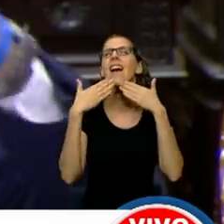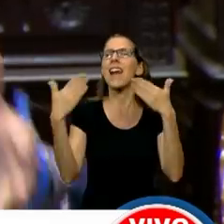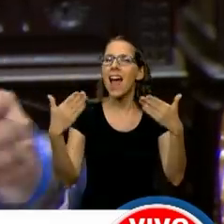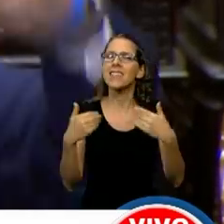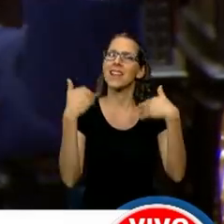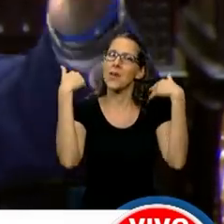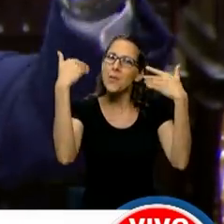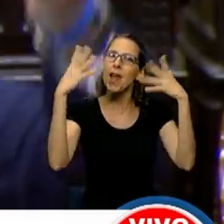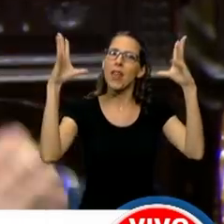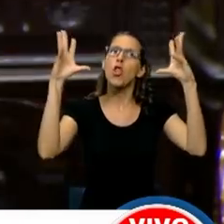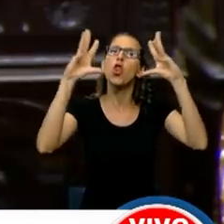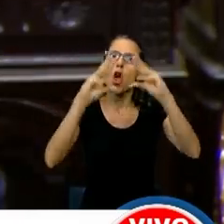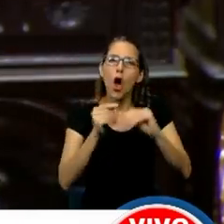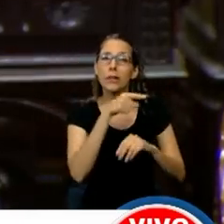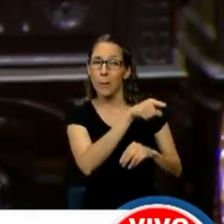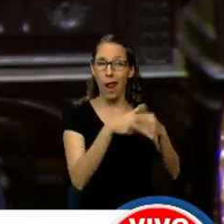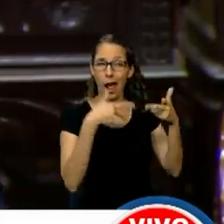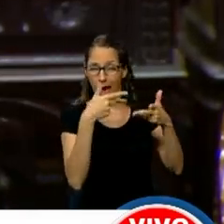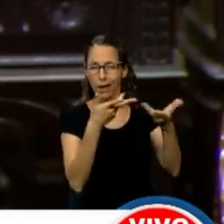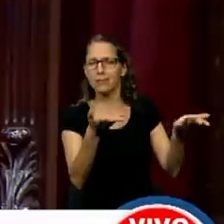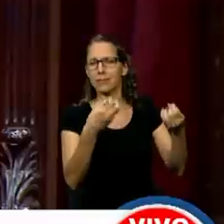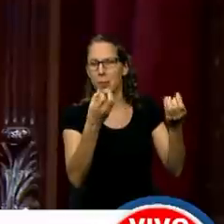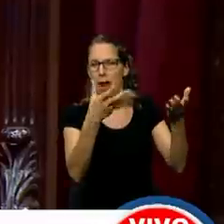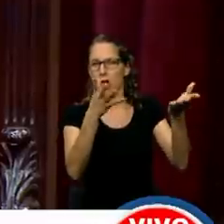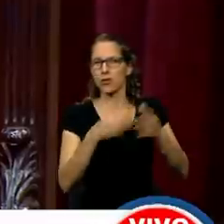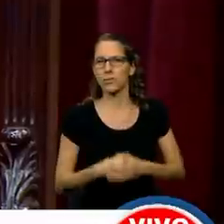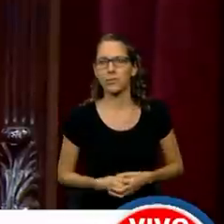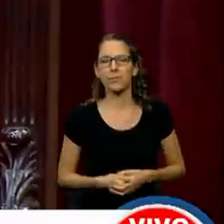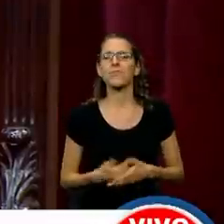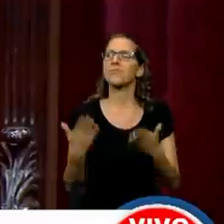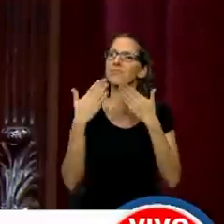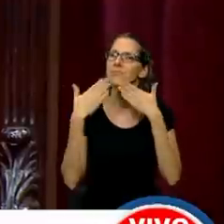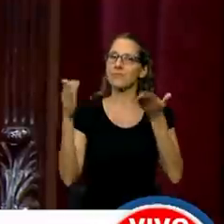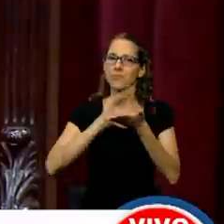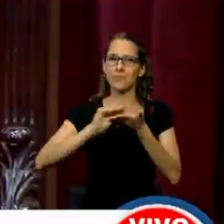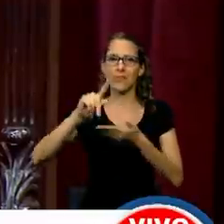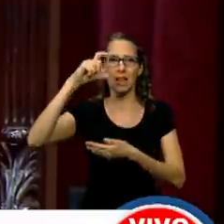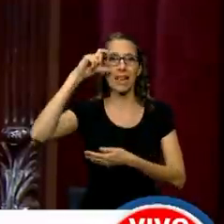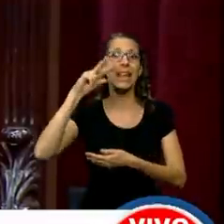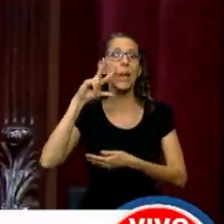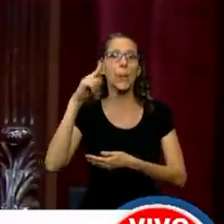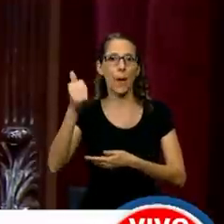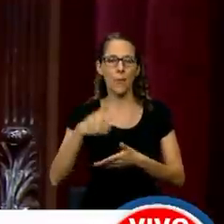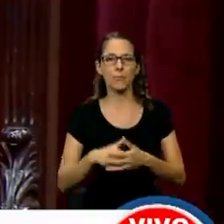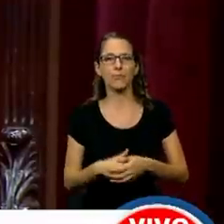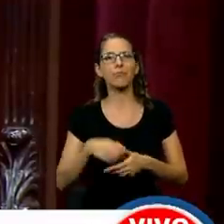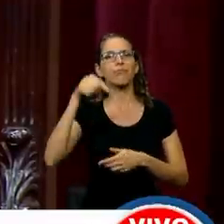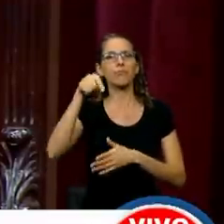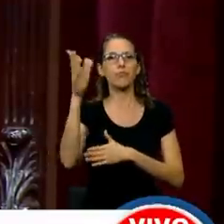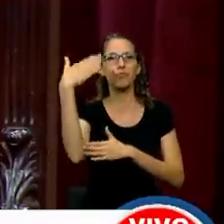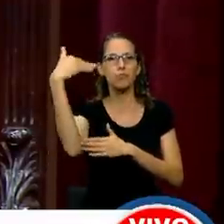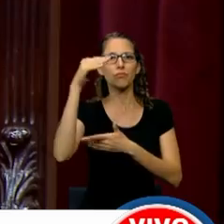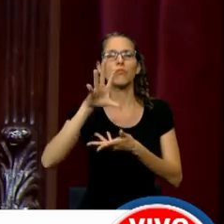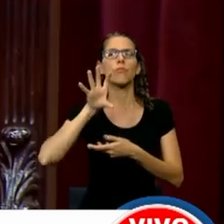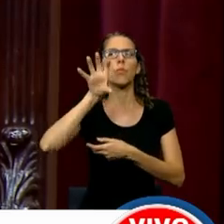bueno querido gracias diputado leyva enunció de la palabra el diputado por la provincia